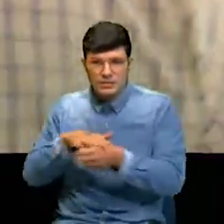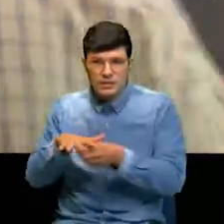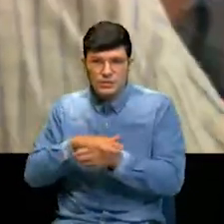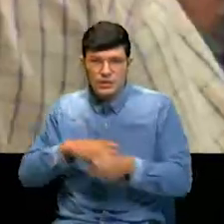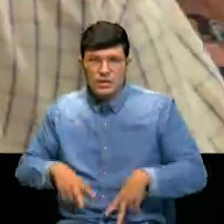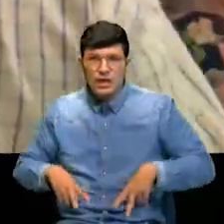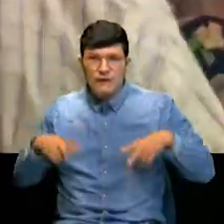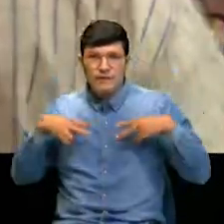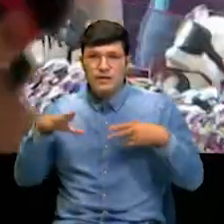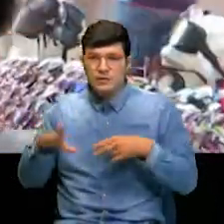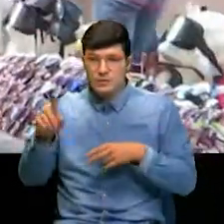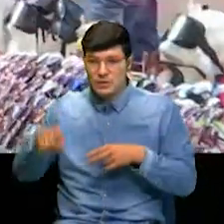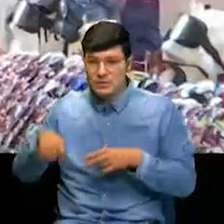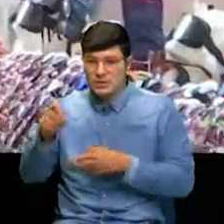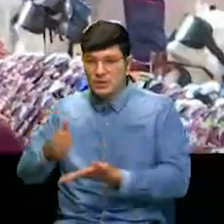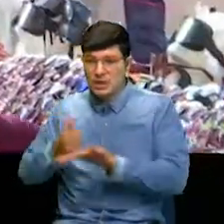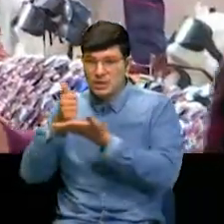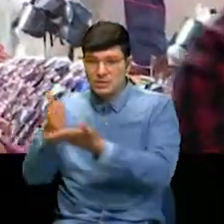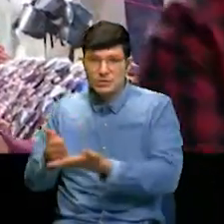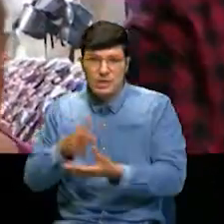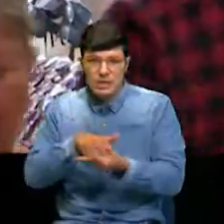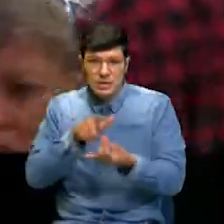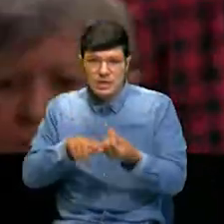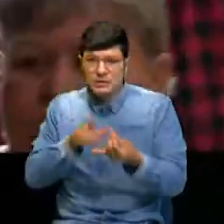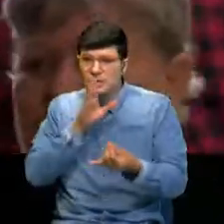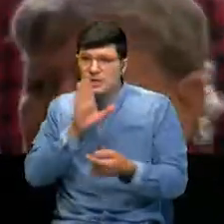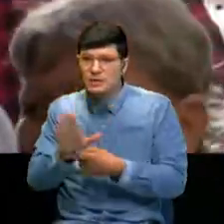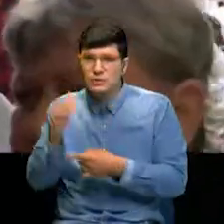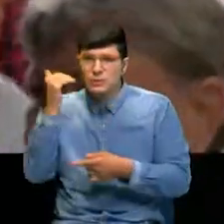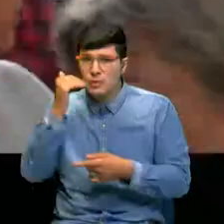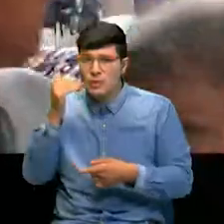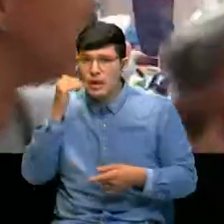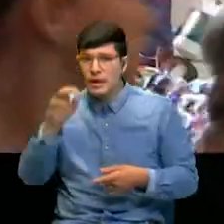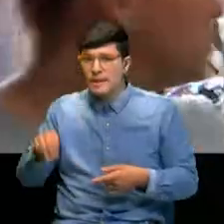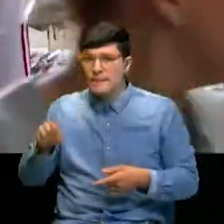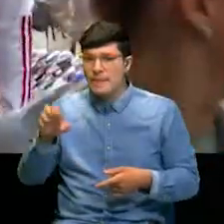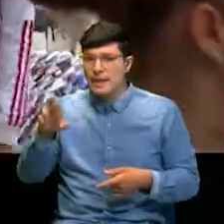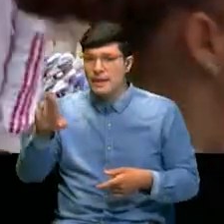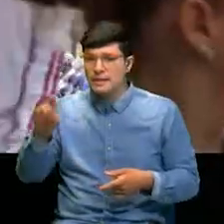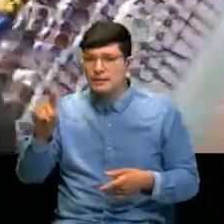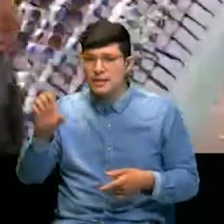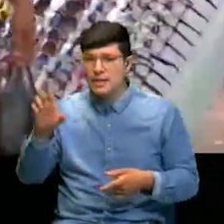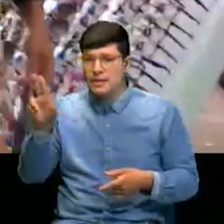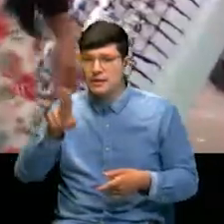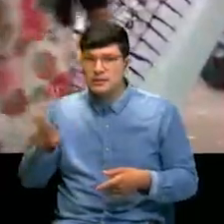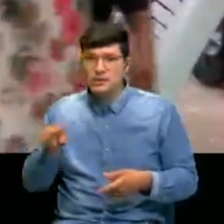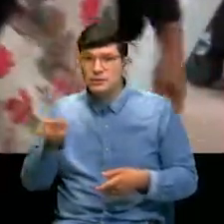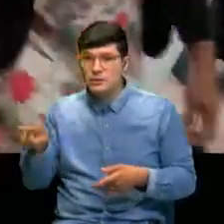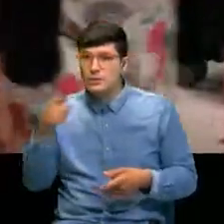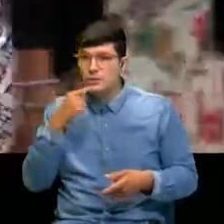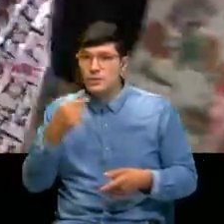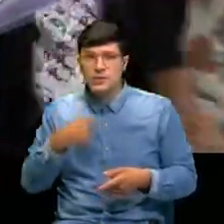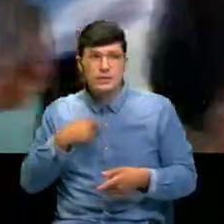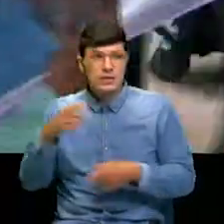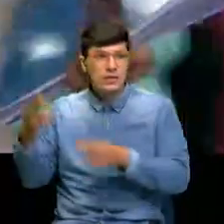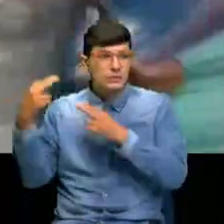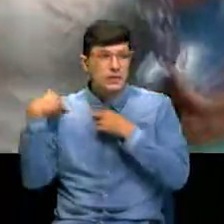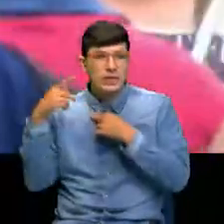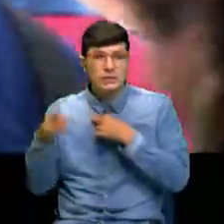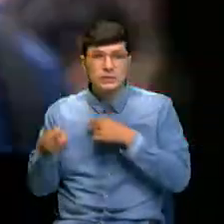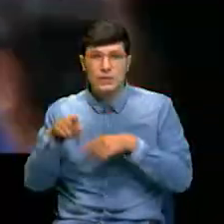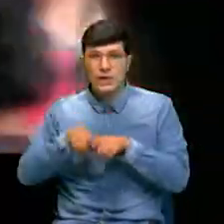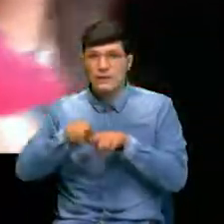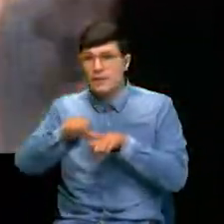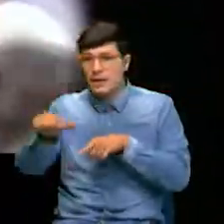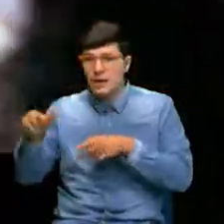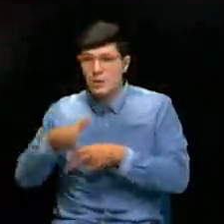auxilios. Pues bien, este es el caso de la señora Mercedes Pedraza, quien nos manifiesta la responsabilidad que tienen sus hermanas ante el cuidado de la